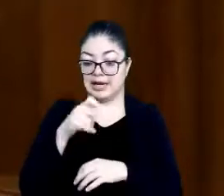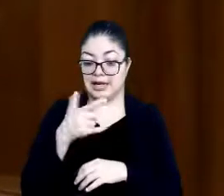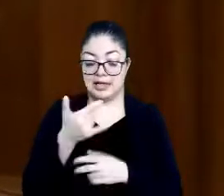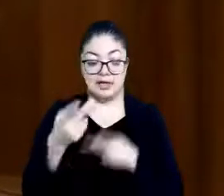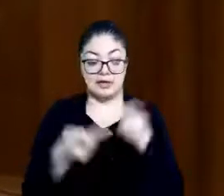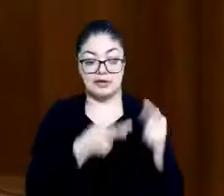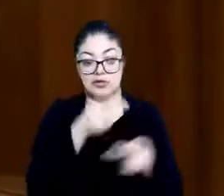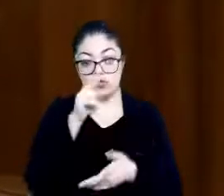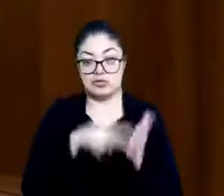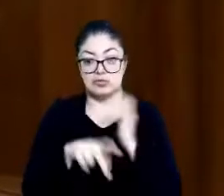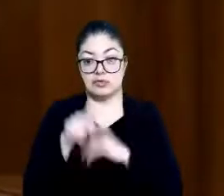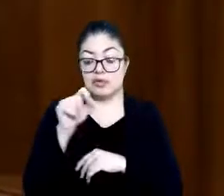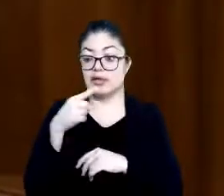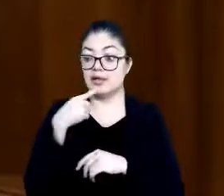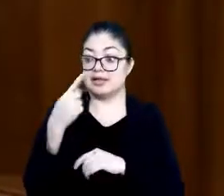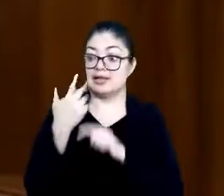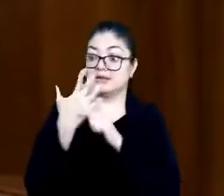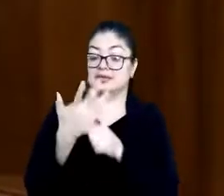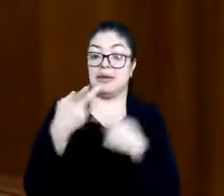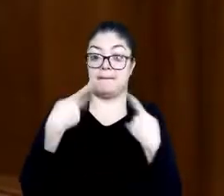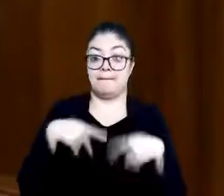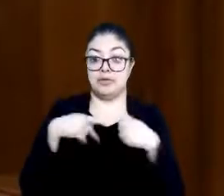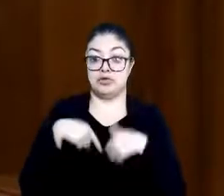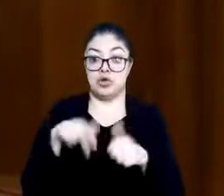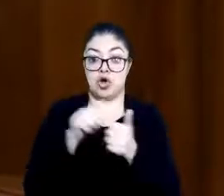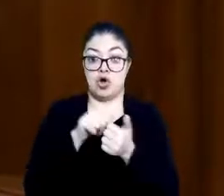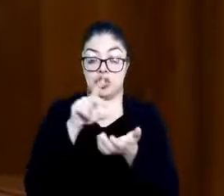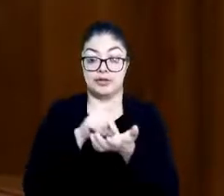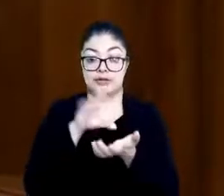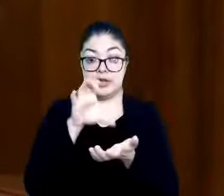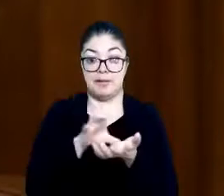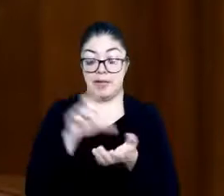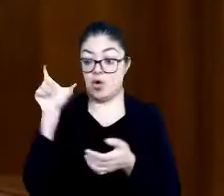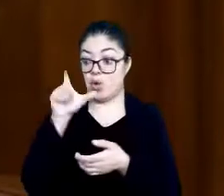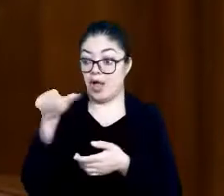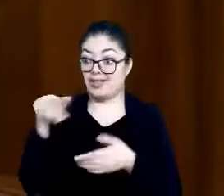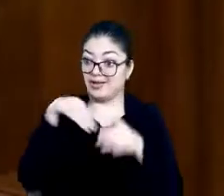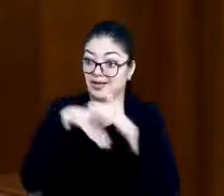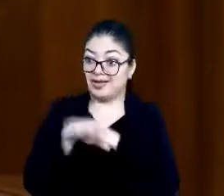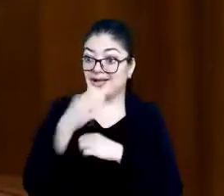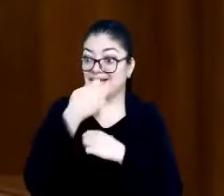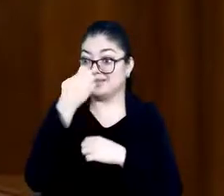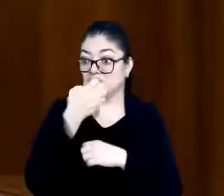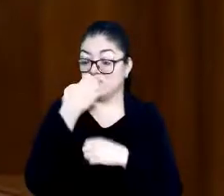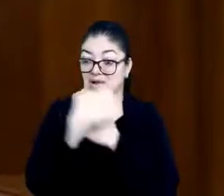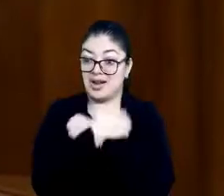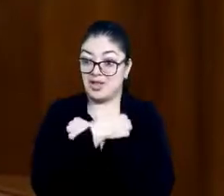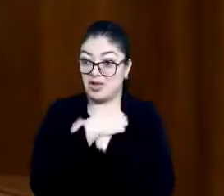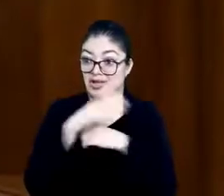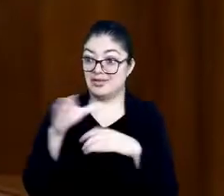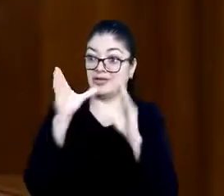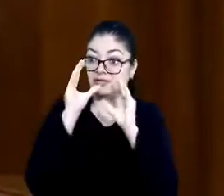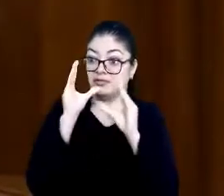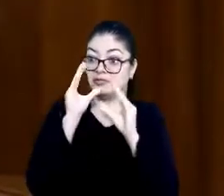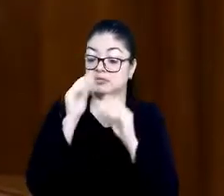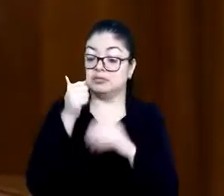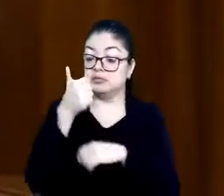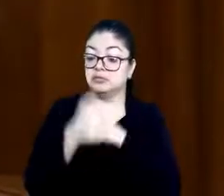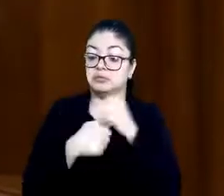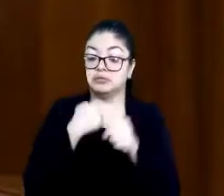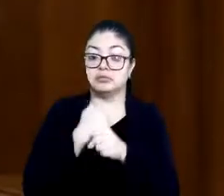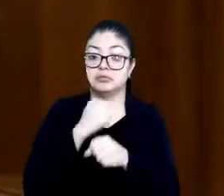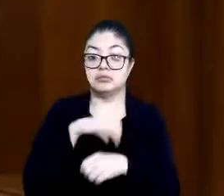2020, al indicar que las personas con discapacidad, cuando acceden al sistema educativo, logran un máximo de 6